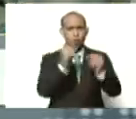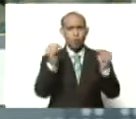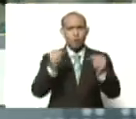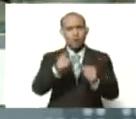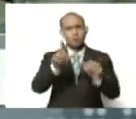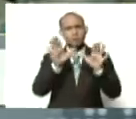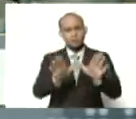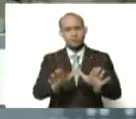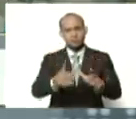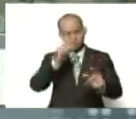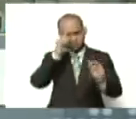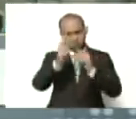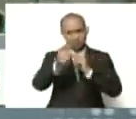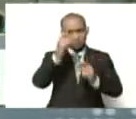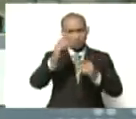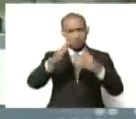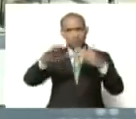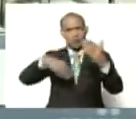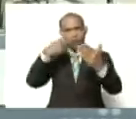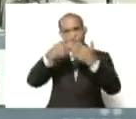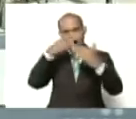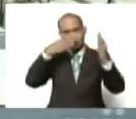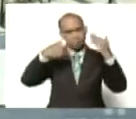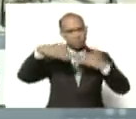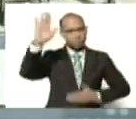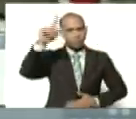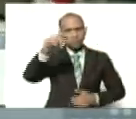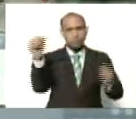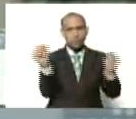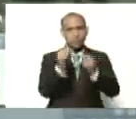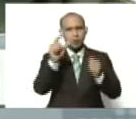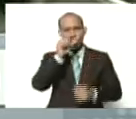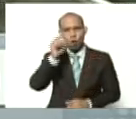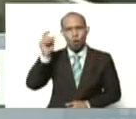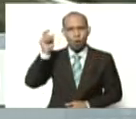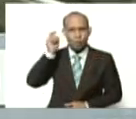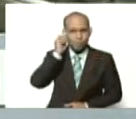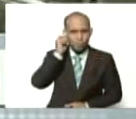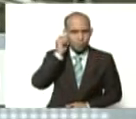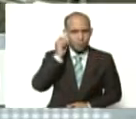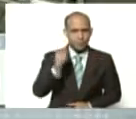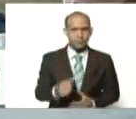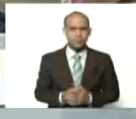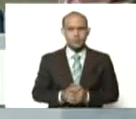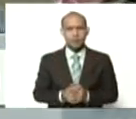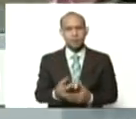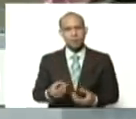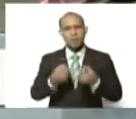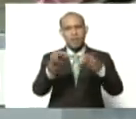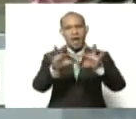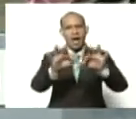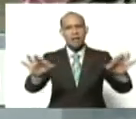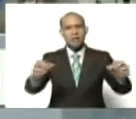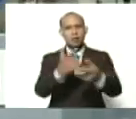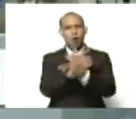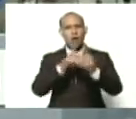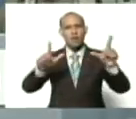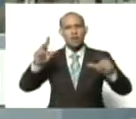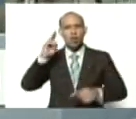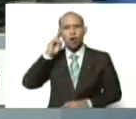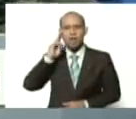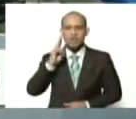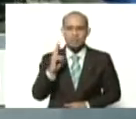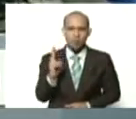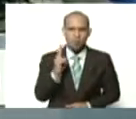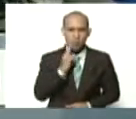debe reconocerse para todos los tiempos. Fueron las merideñas y los merideños quienes le